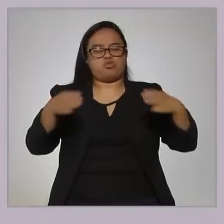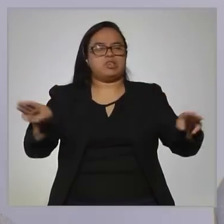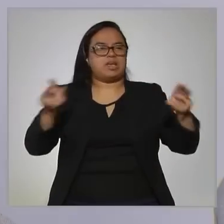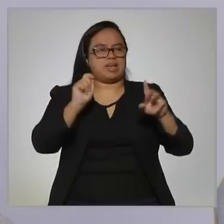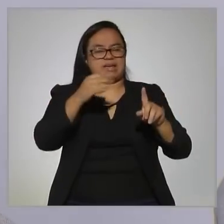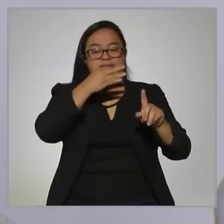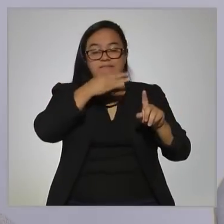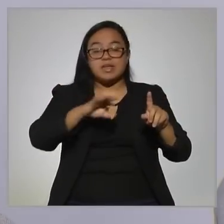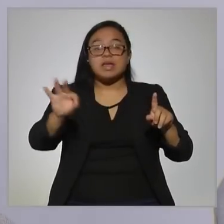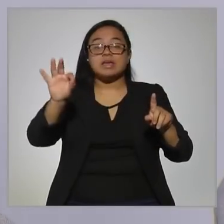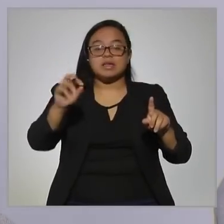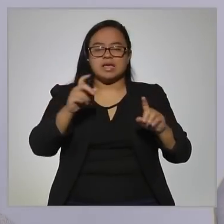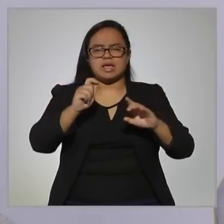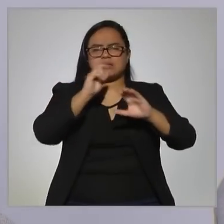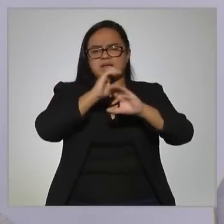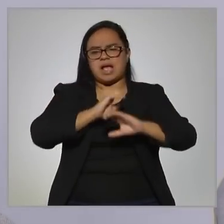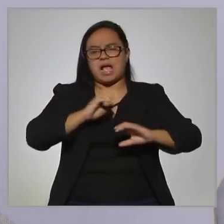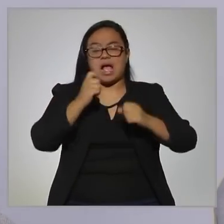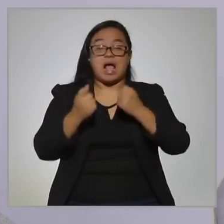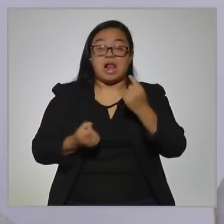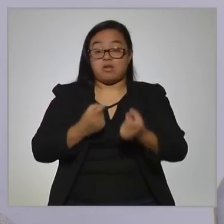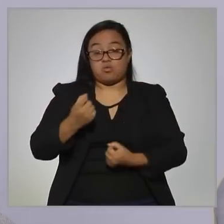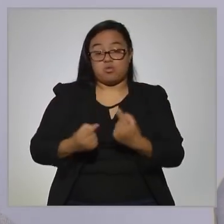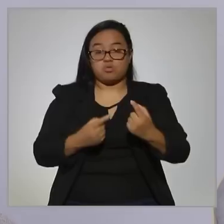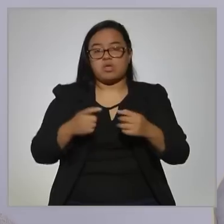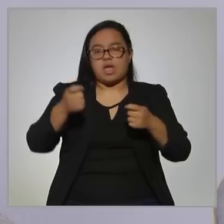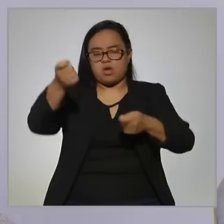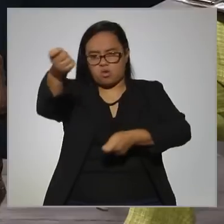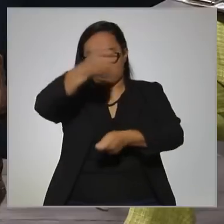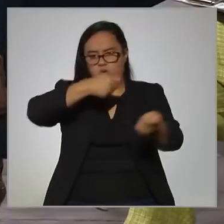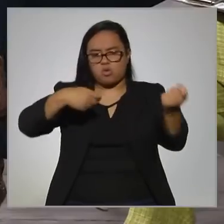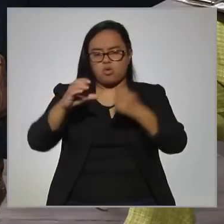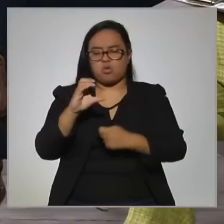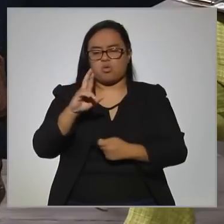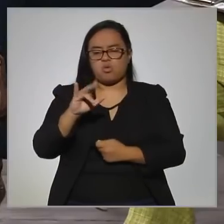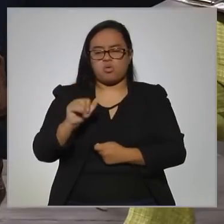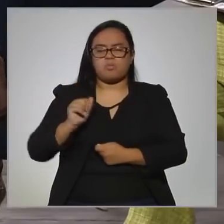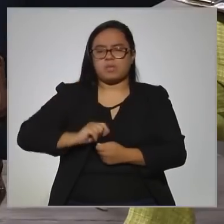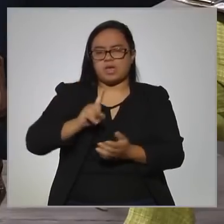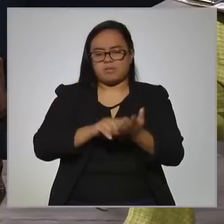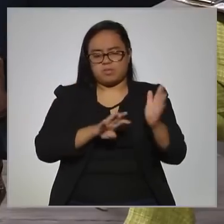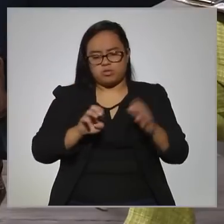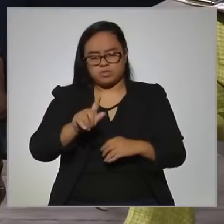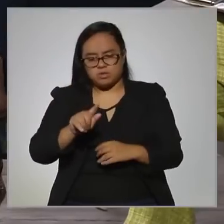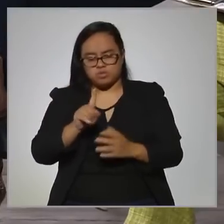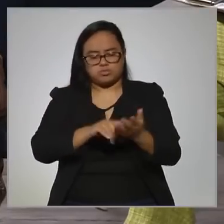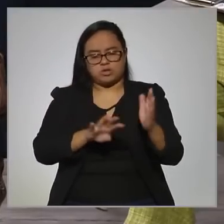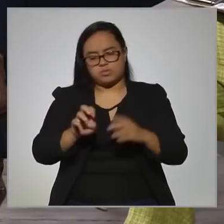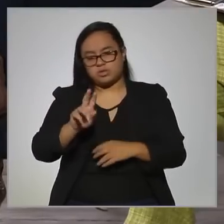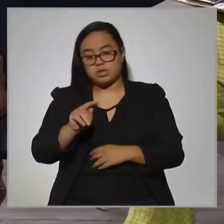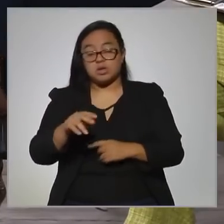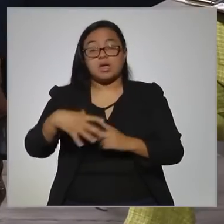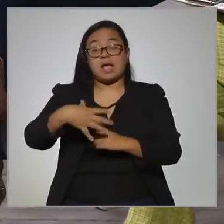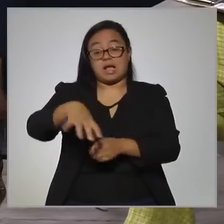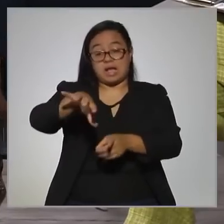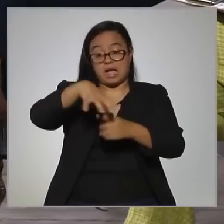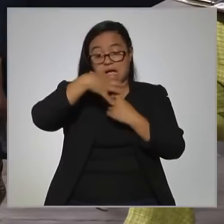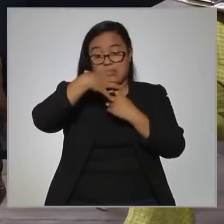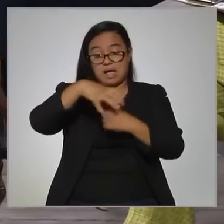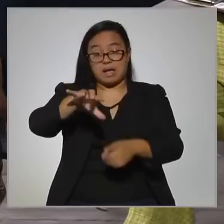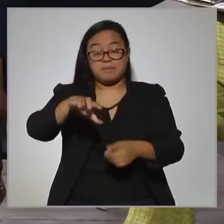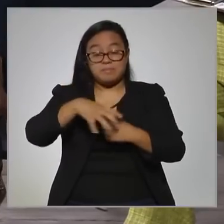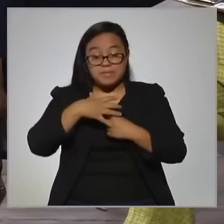celebración, que son estas canciones, algunas que son unas cumbias que vienen de los 70s o de los 80s, las campanadas, estarte ahora